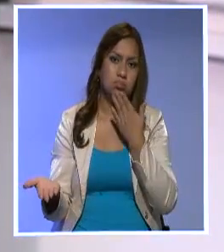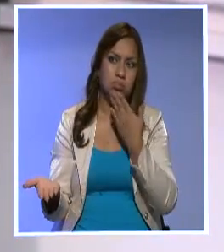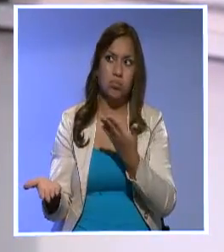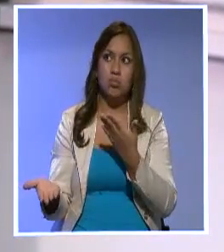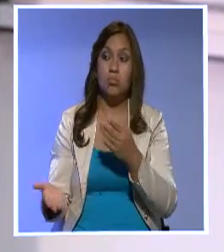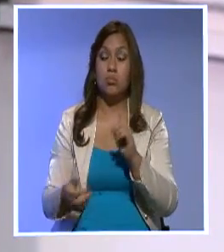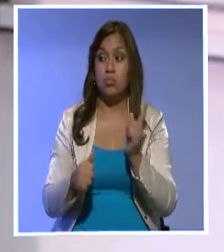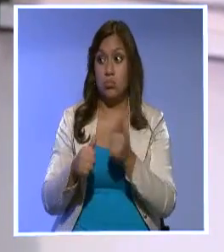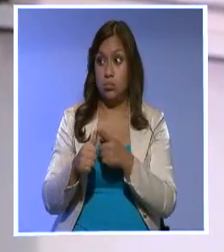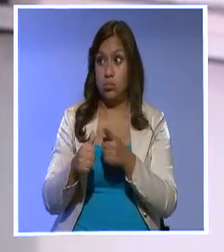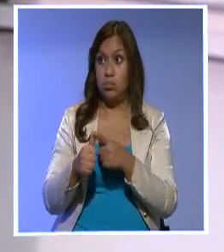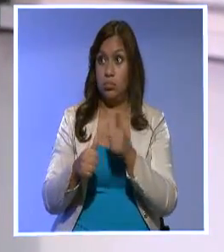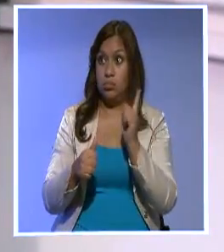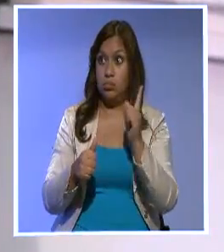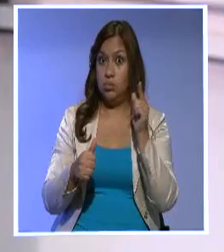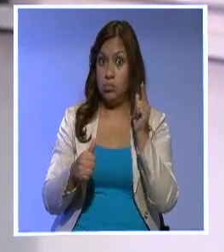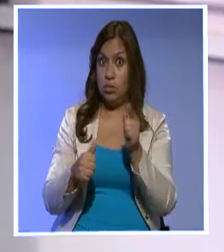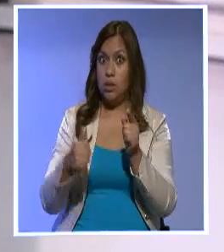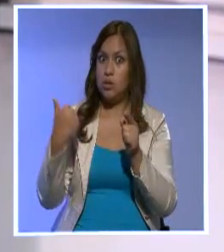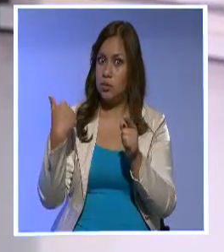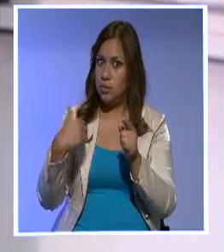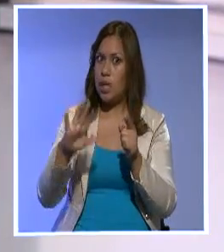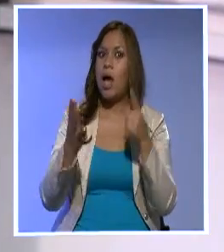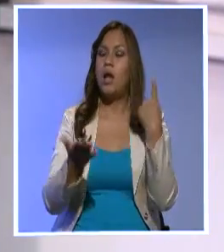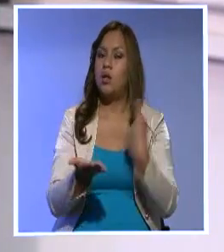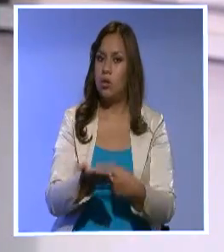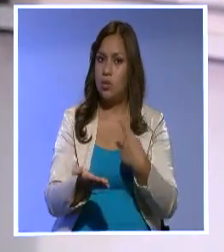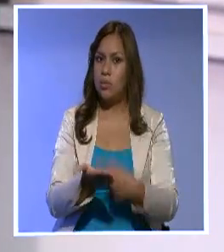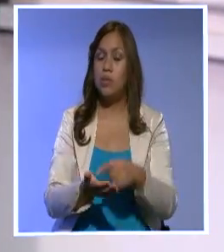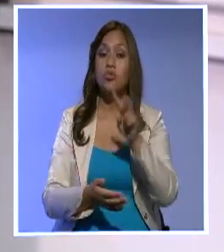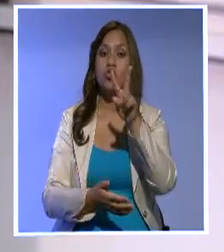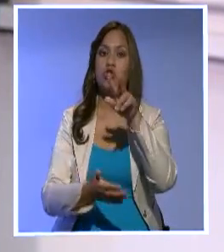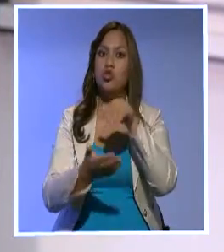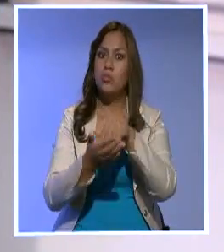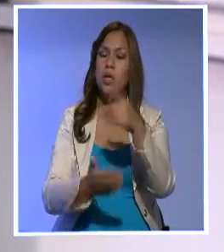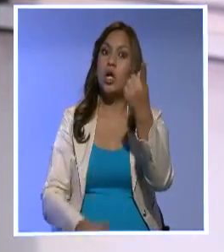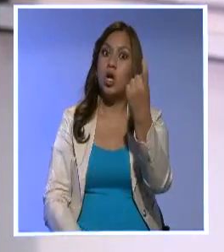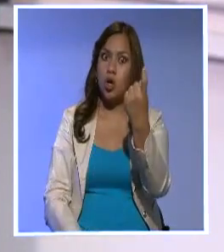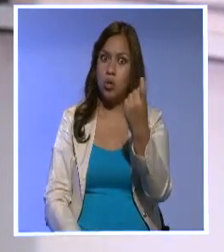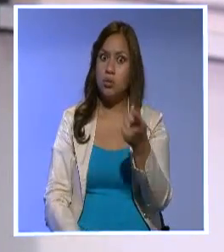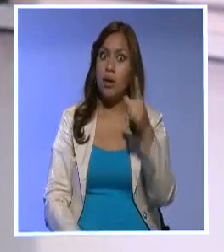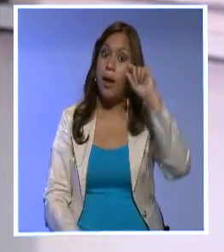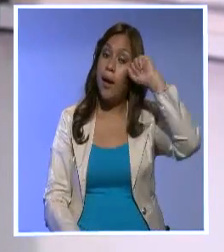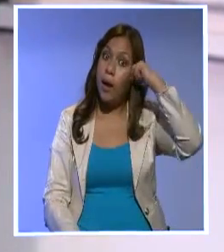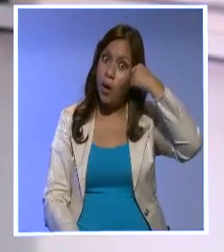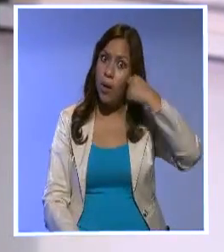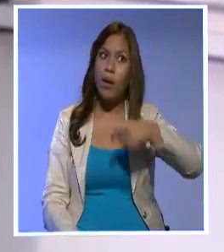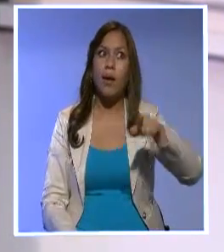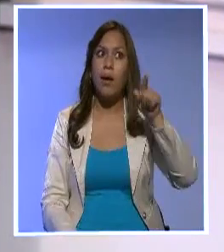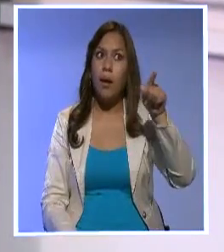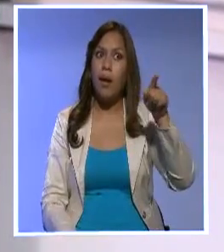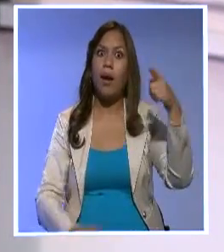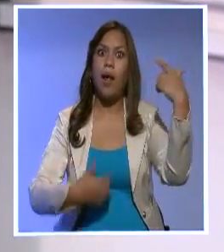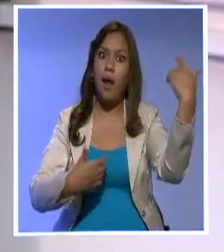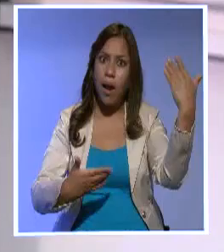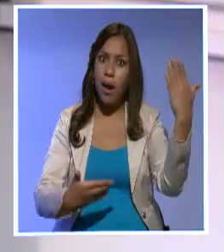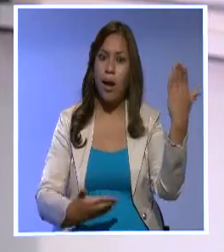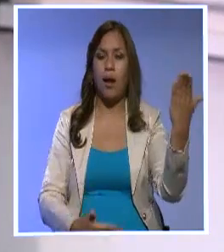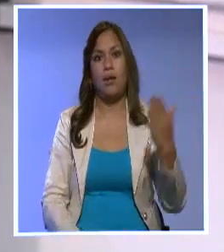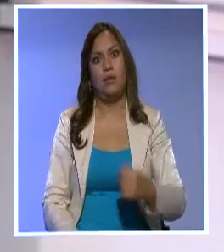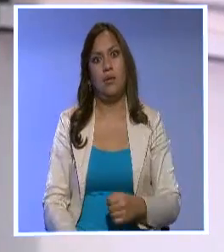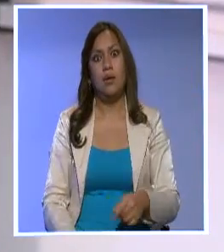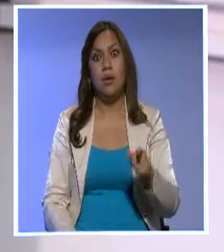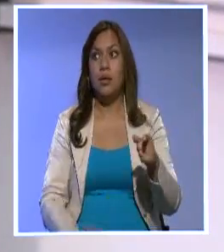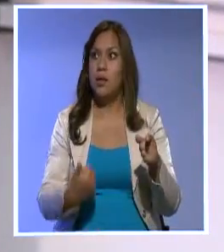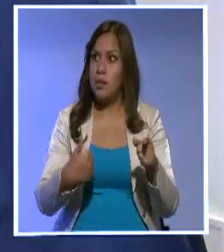decirle primero que eso ya lo debatimos en el 2000 y hay que hacerle un recordatorio al alcalde rodas que en el 2011 en